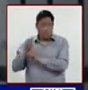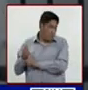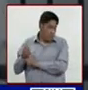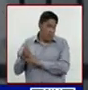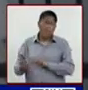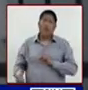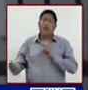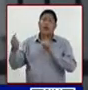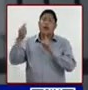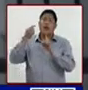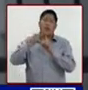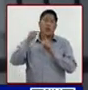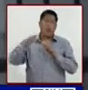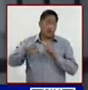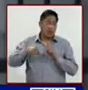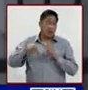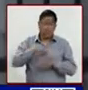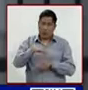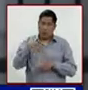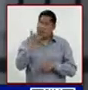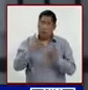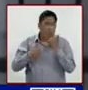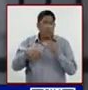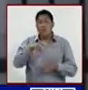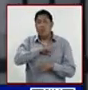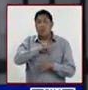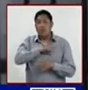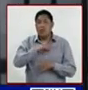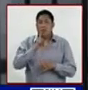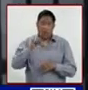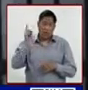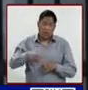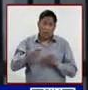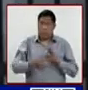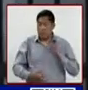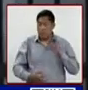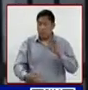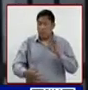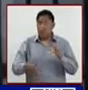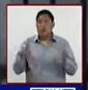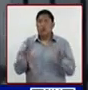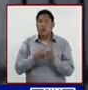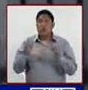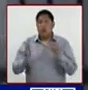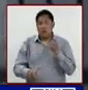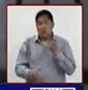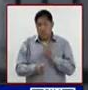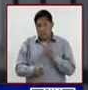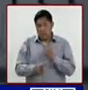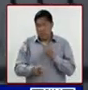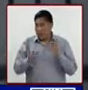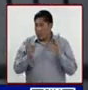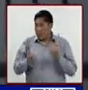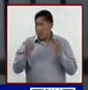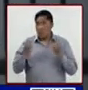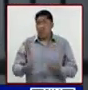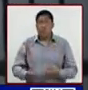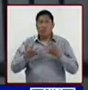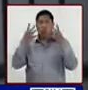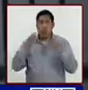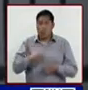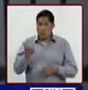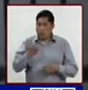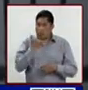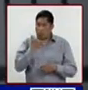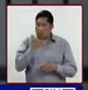aprehendido hasta estas instancias policiales, debido a que hay una orden de aprehensión contra dicho dirigente, así como de muchos otros